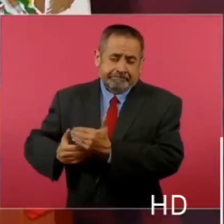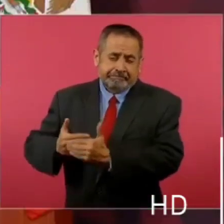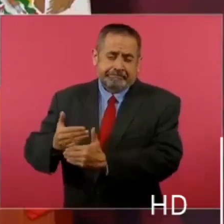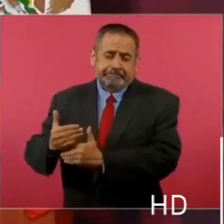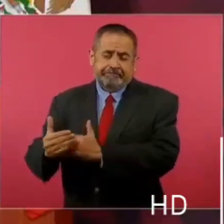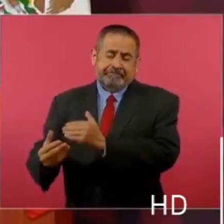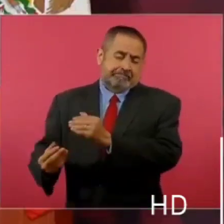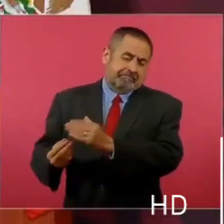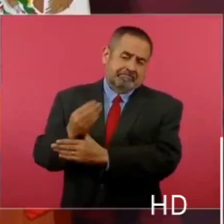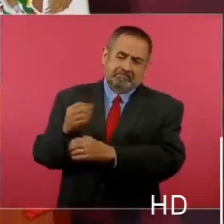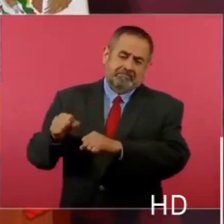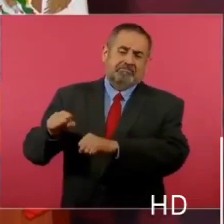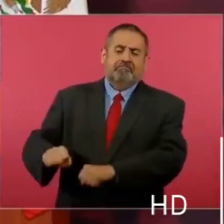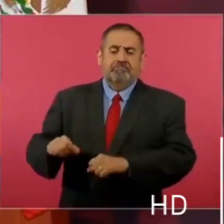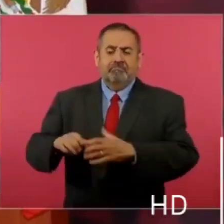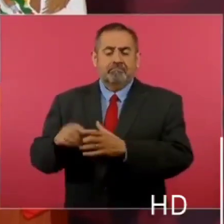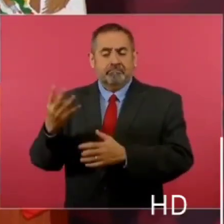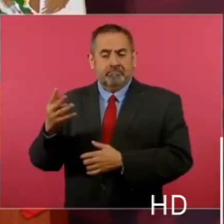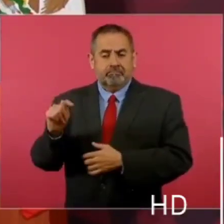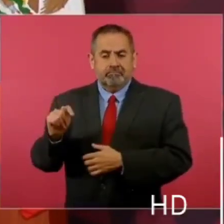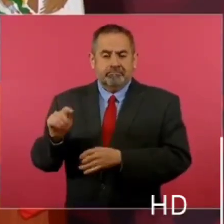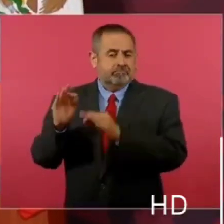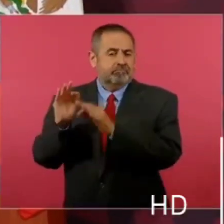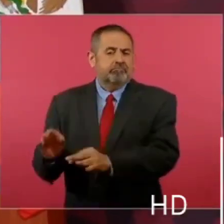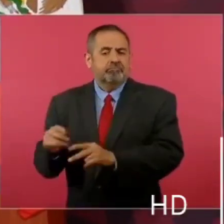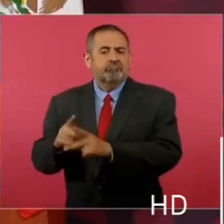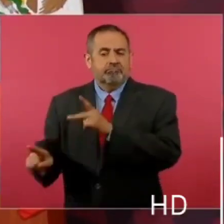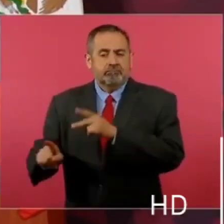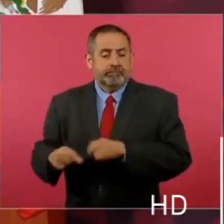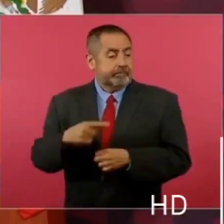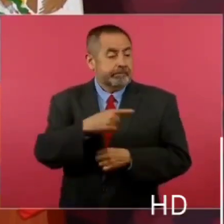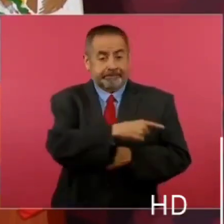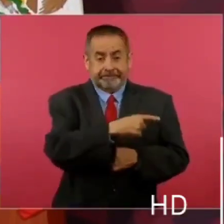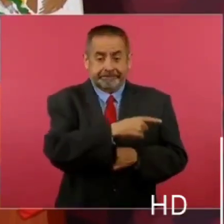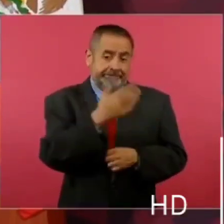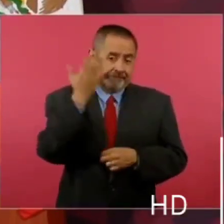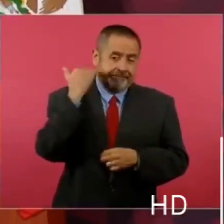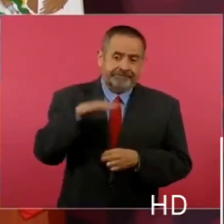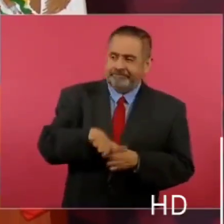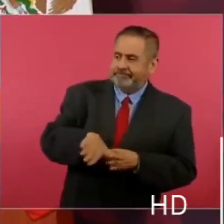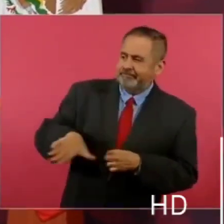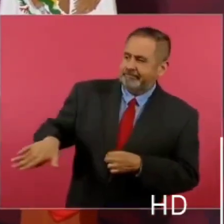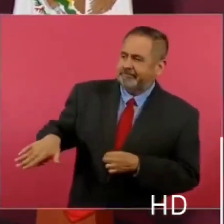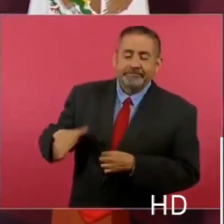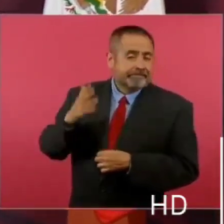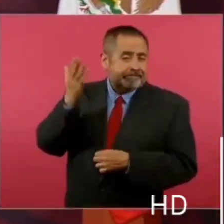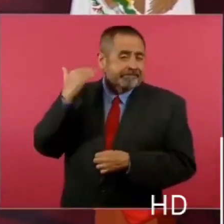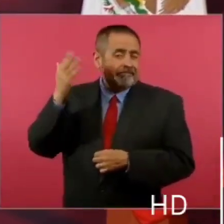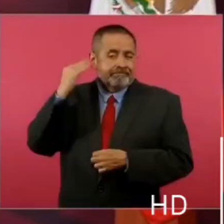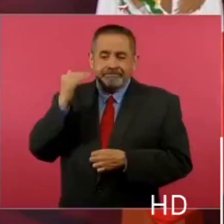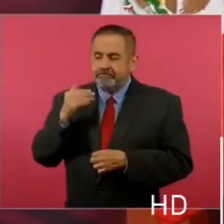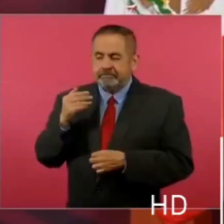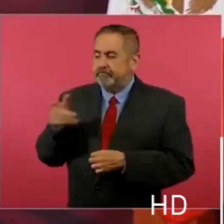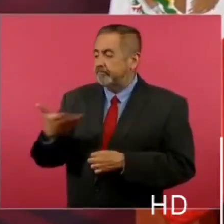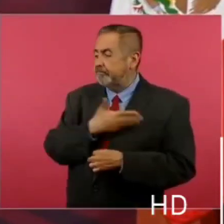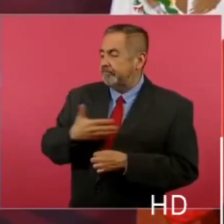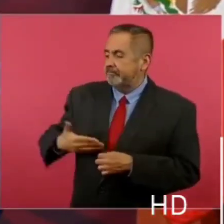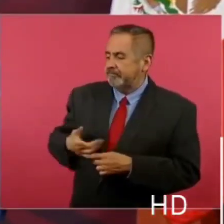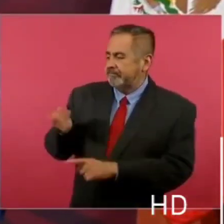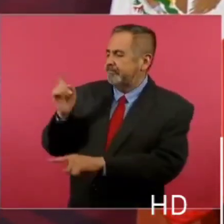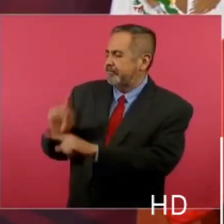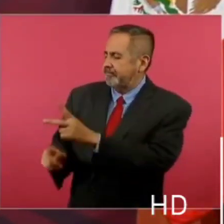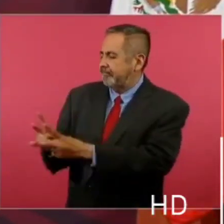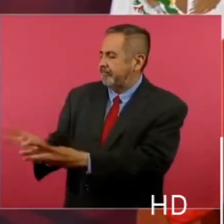Por eso no nos dejaban pasar. Por eso nos robaron la presidencia en el